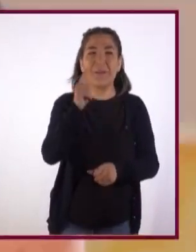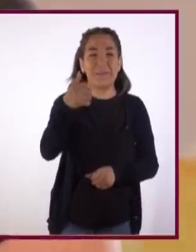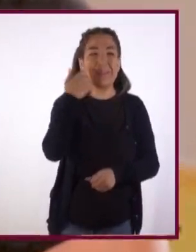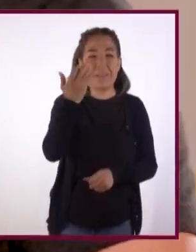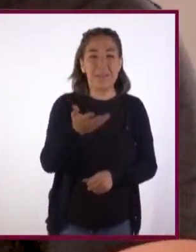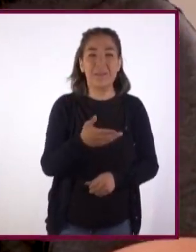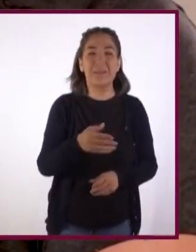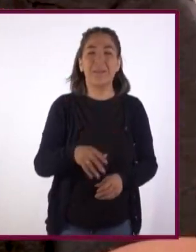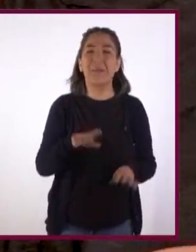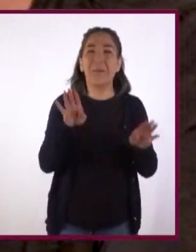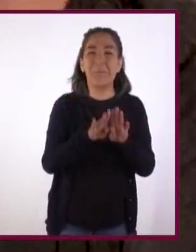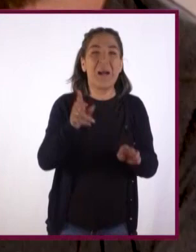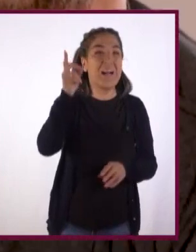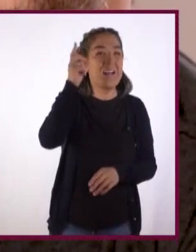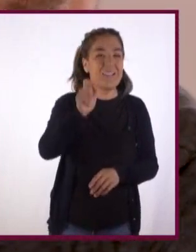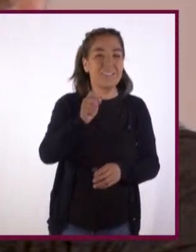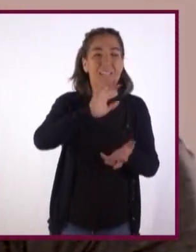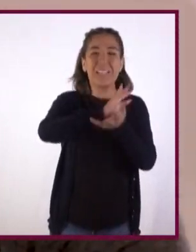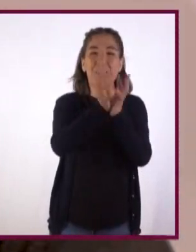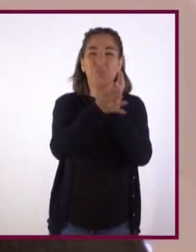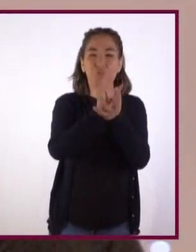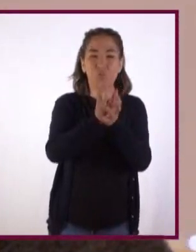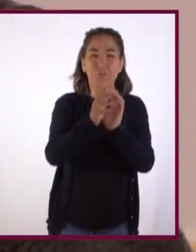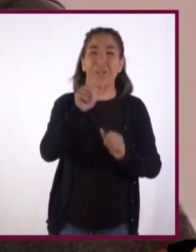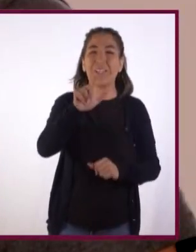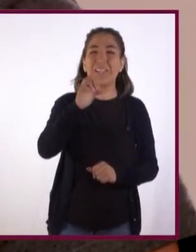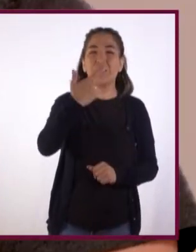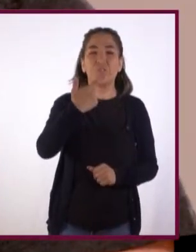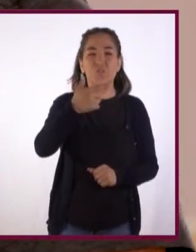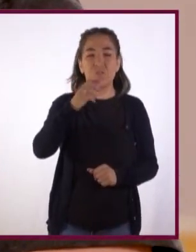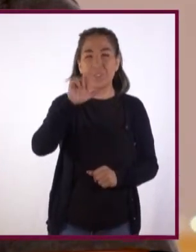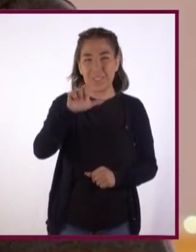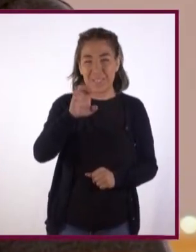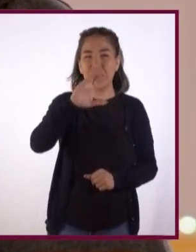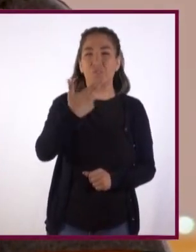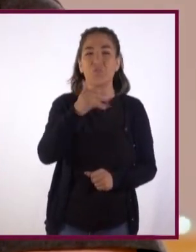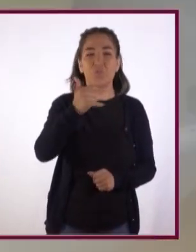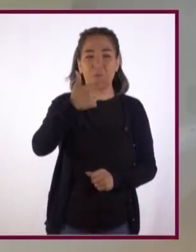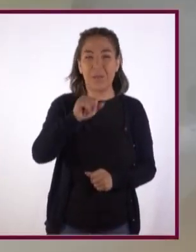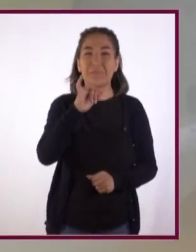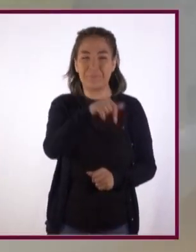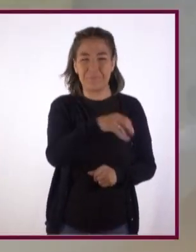ahorita empecemos con una linda lechuga fresca que, como sabemos, tiene una textura así blanda?